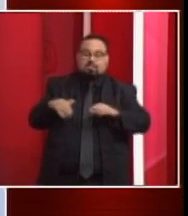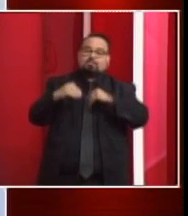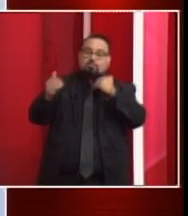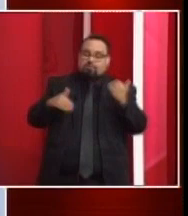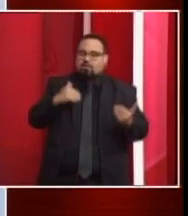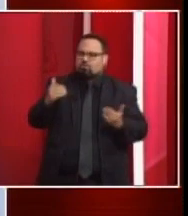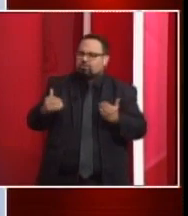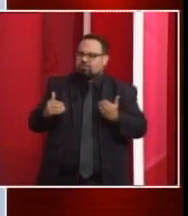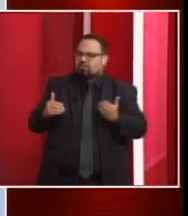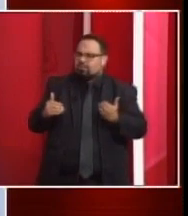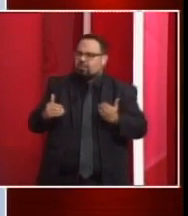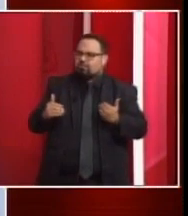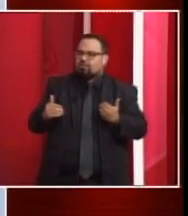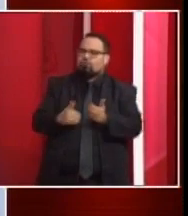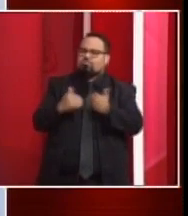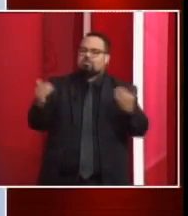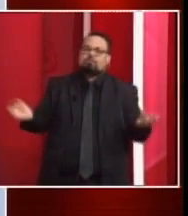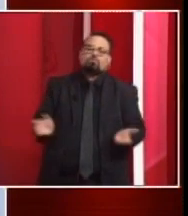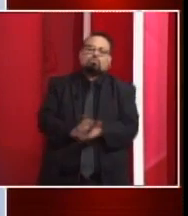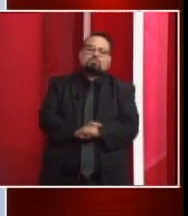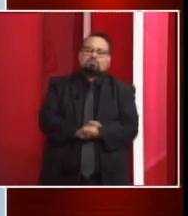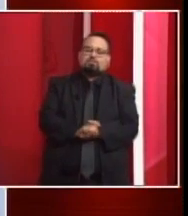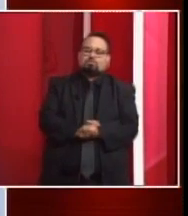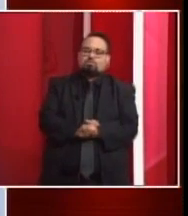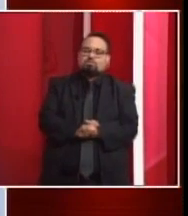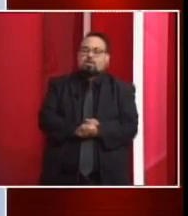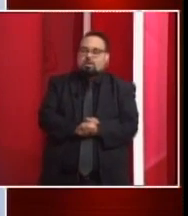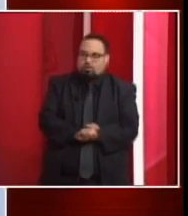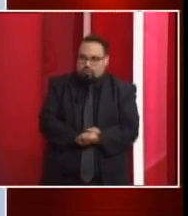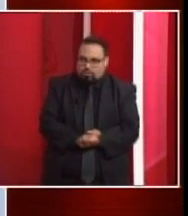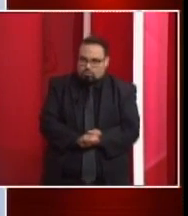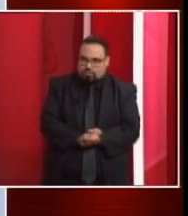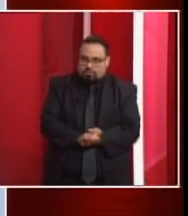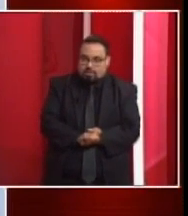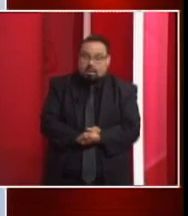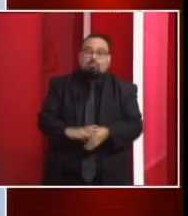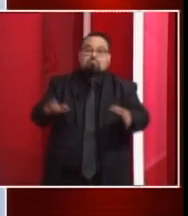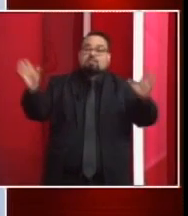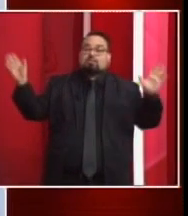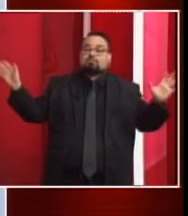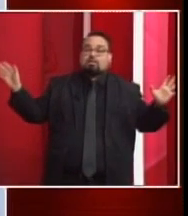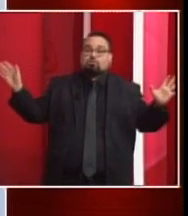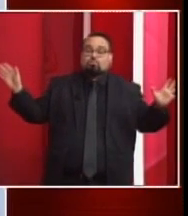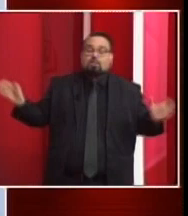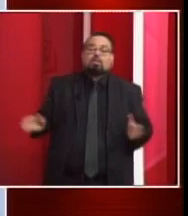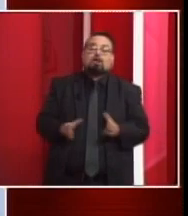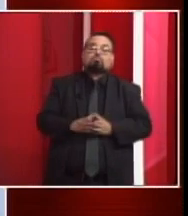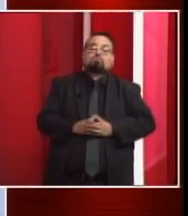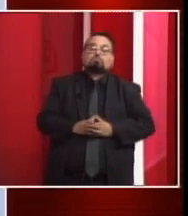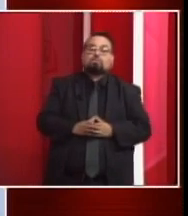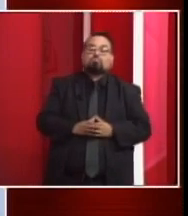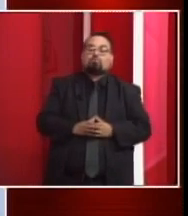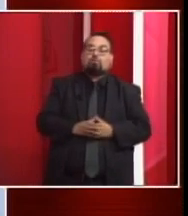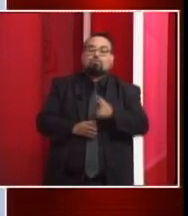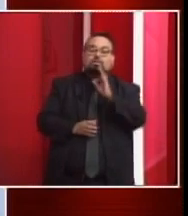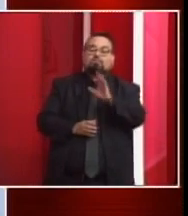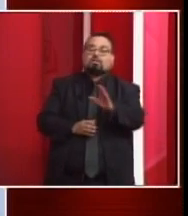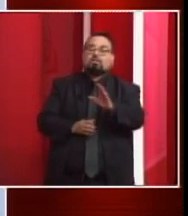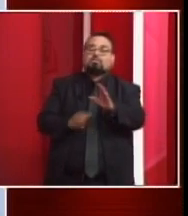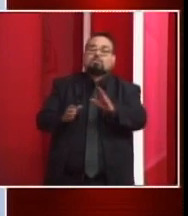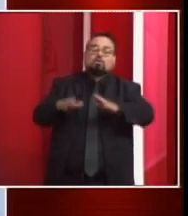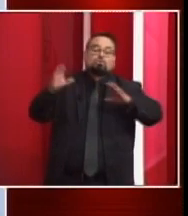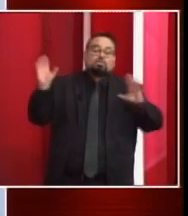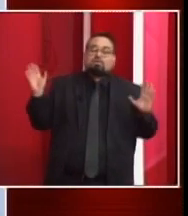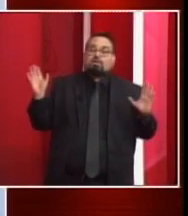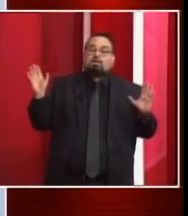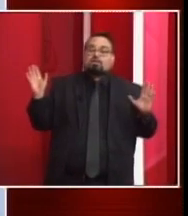hacer y si al final de cuentas termina de verdad no invitando a todas estas naciones, incluyendo Guatemala. Mientras tanto, le dejamos a usted, por favor, este